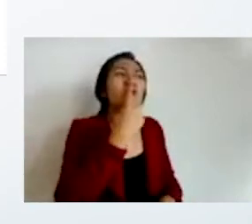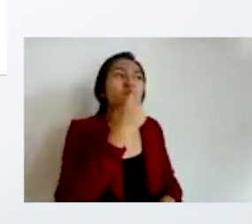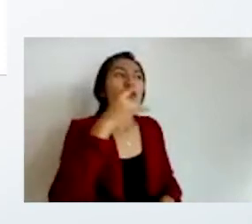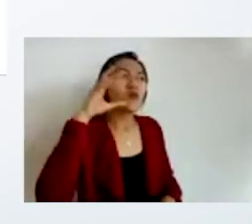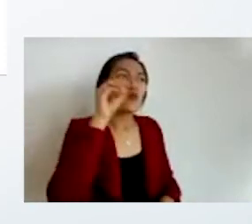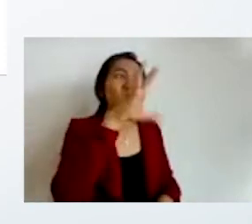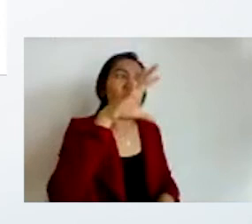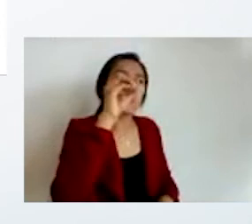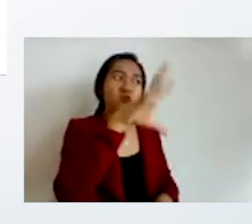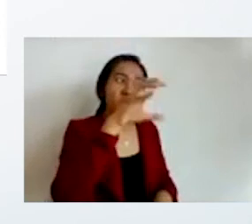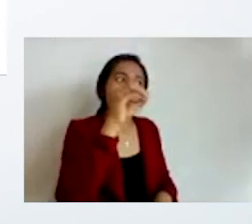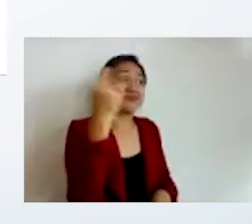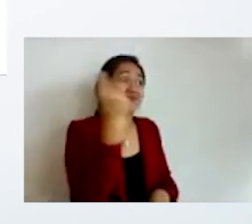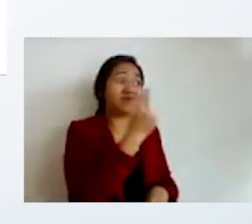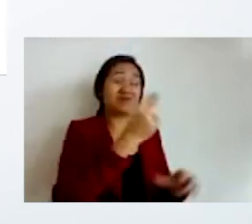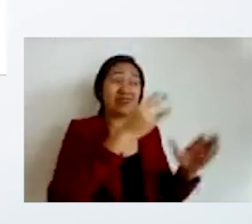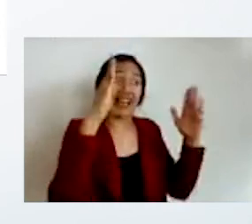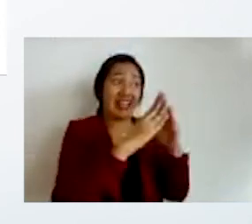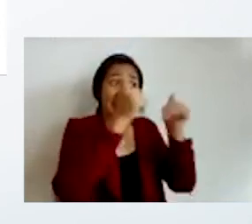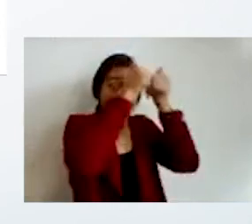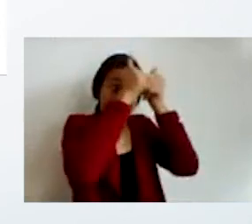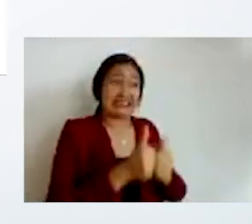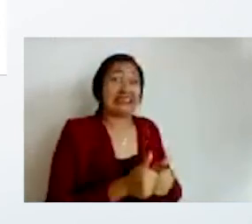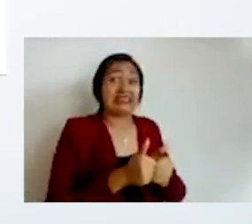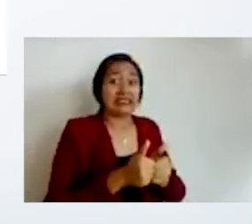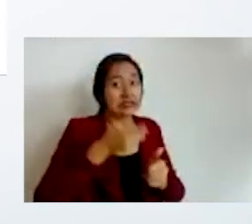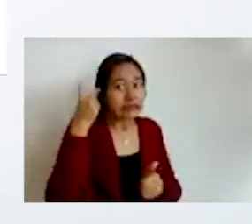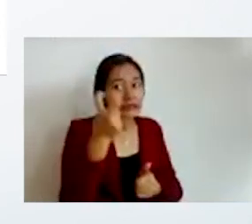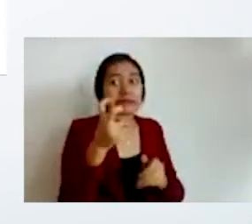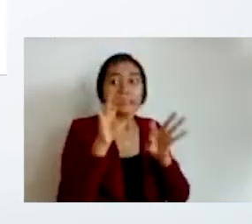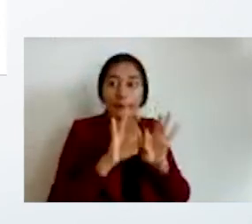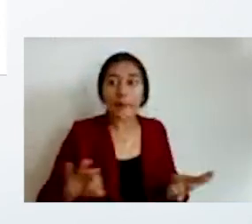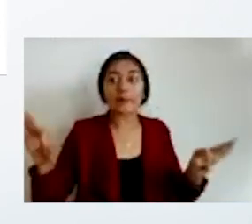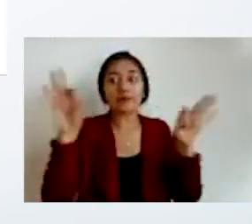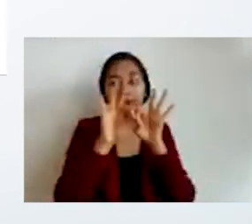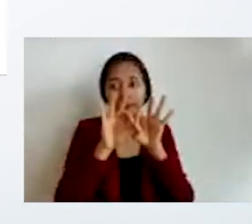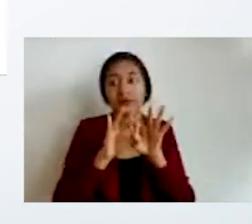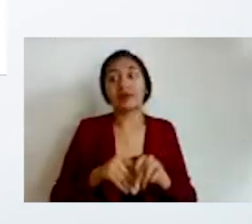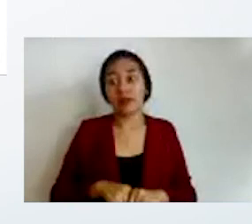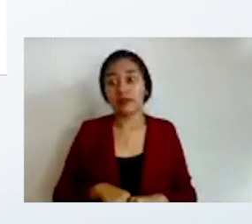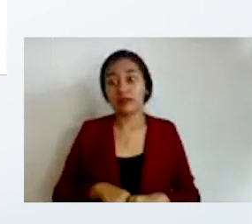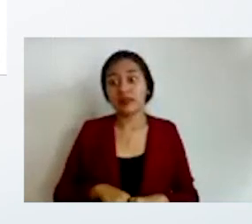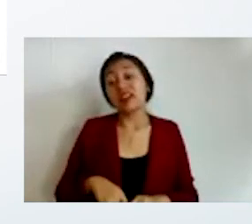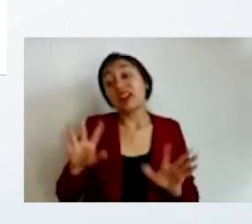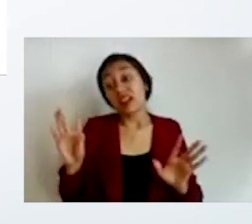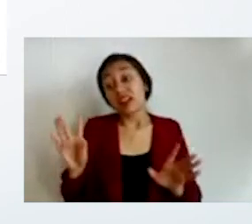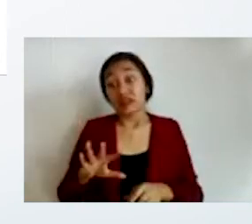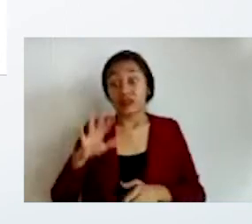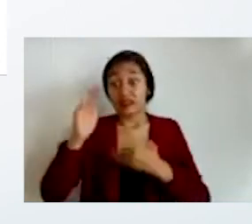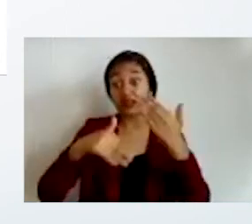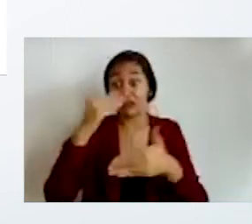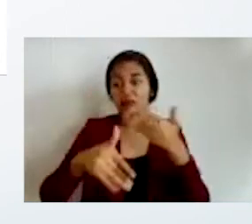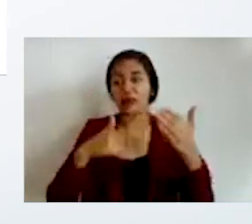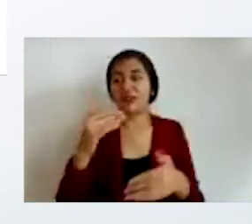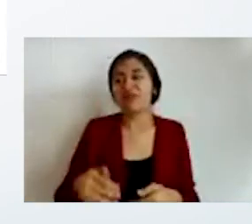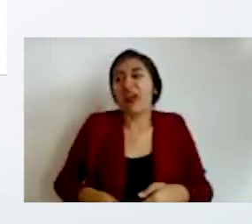no salir de nuestra casa, pues nada nos va a garantizar que no nos contagiamos ya.